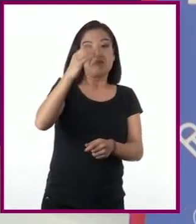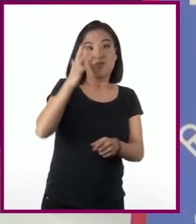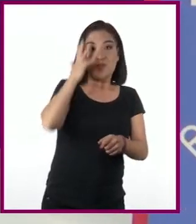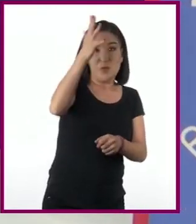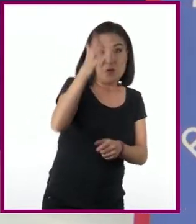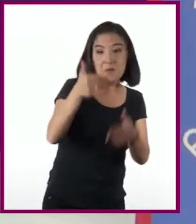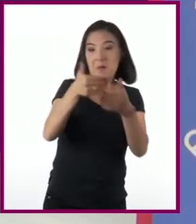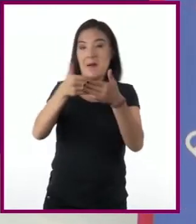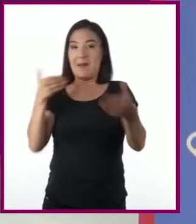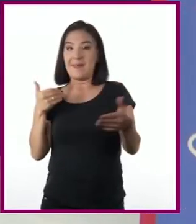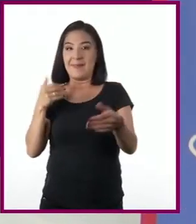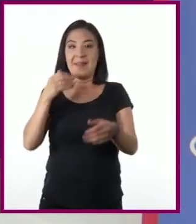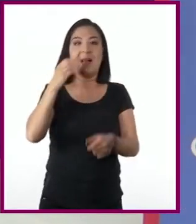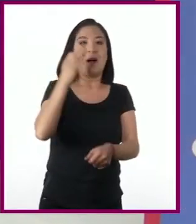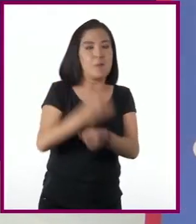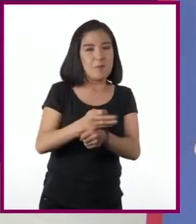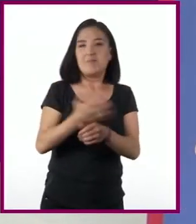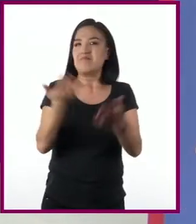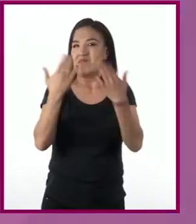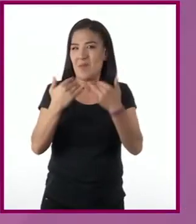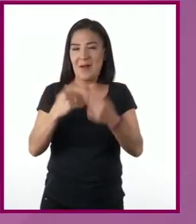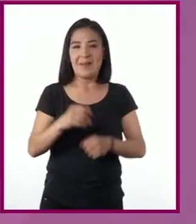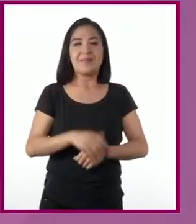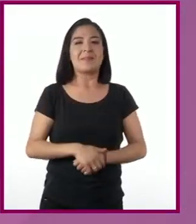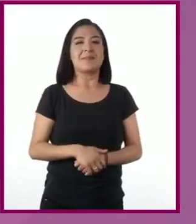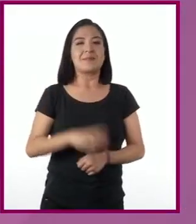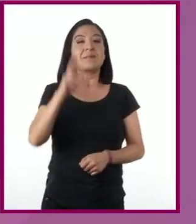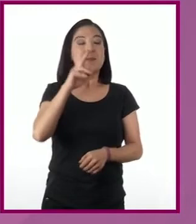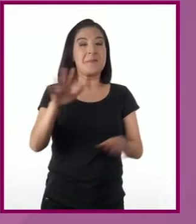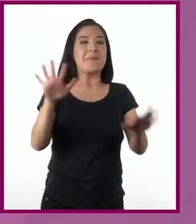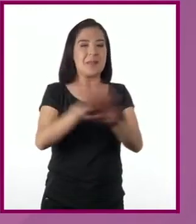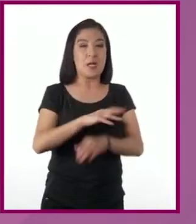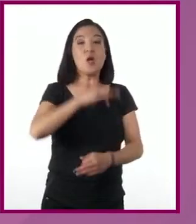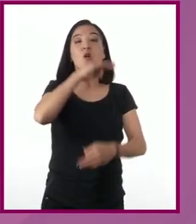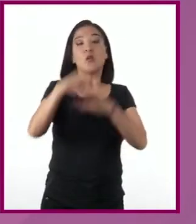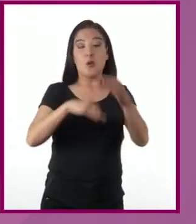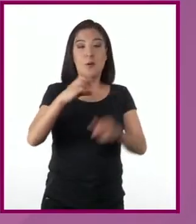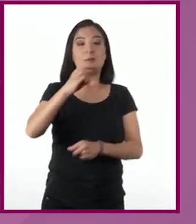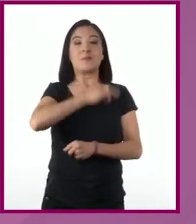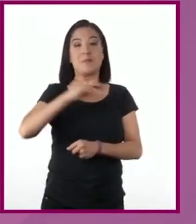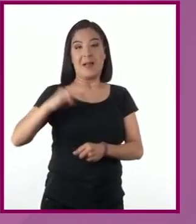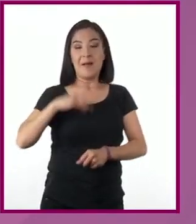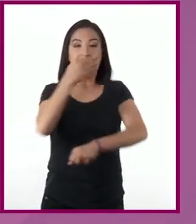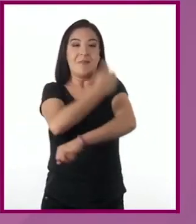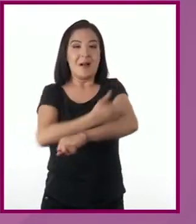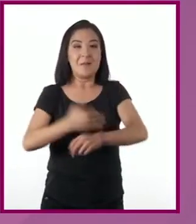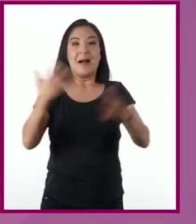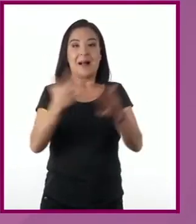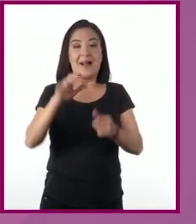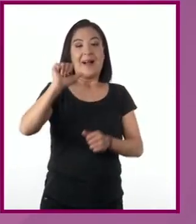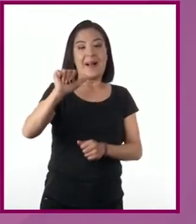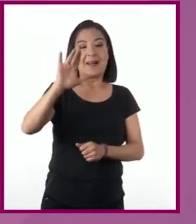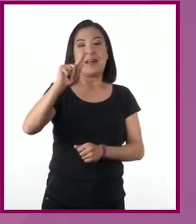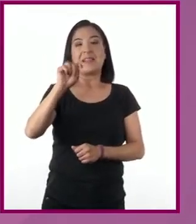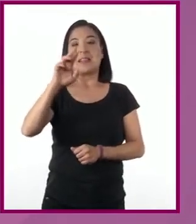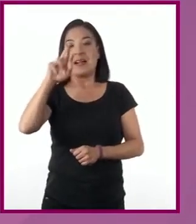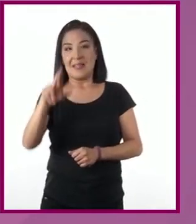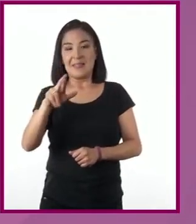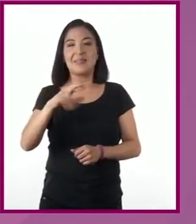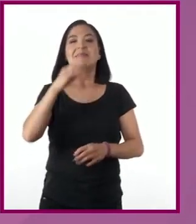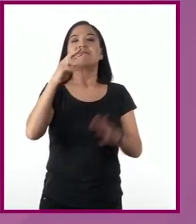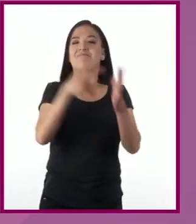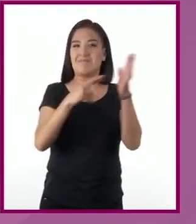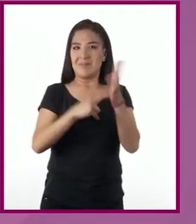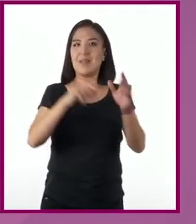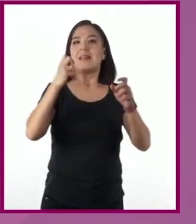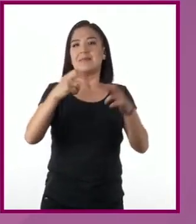verbal. Leámoslo con el cambio. Todos los miembros de la familia deberán acatar las reglas del hogar. Ahora